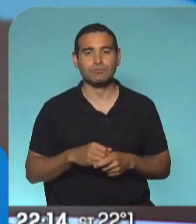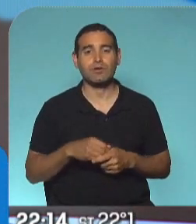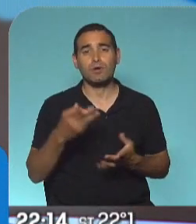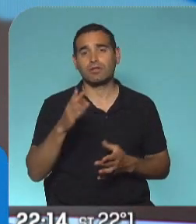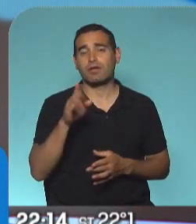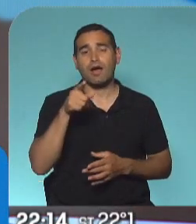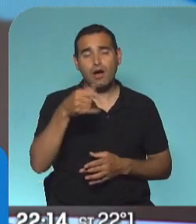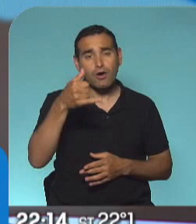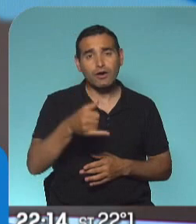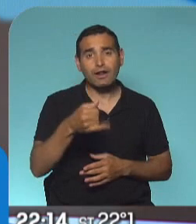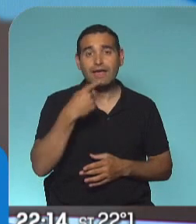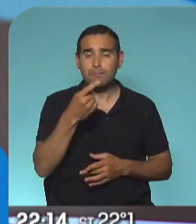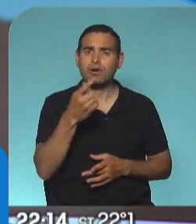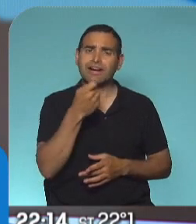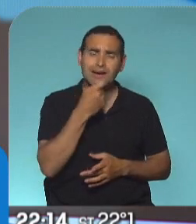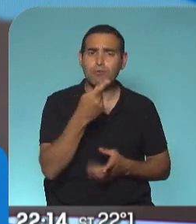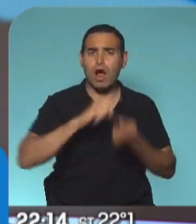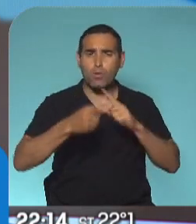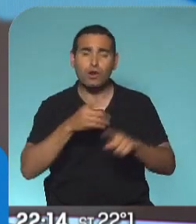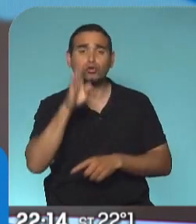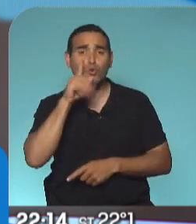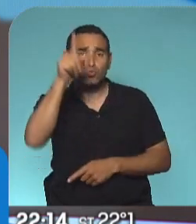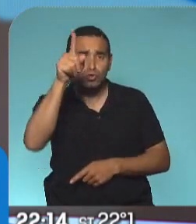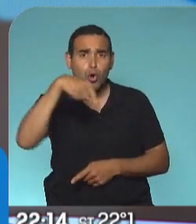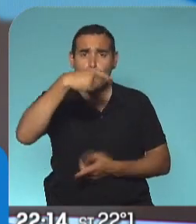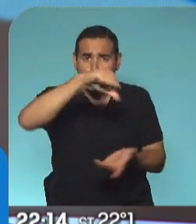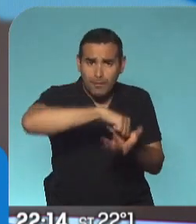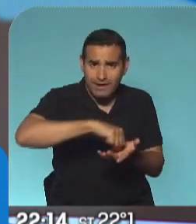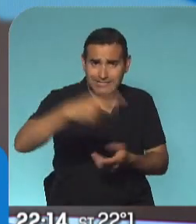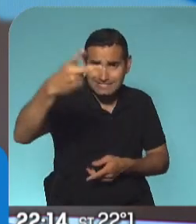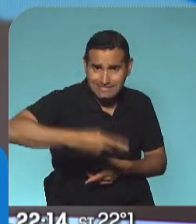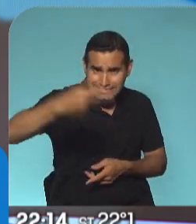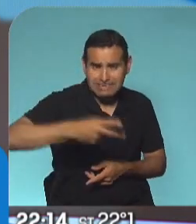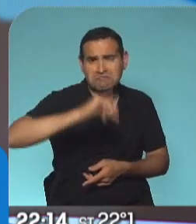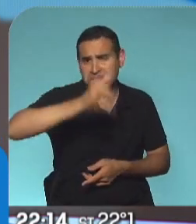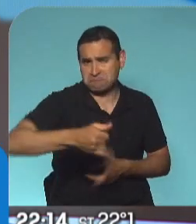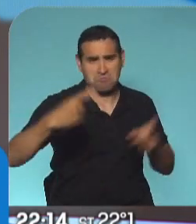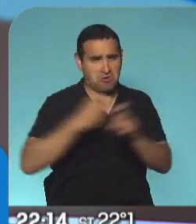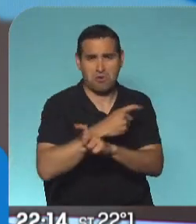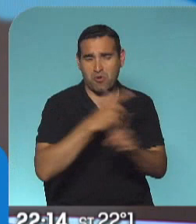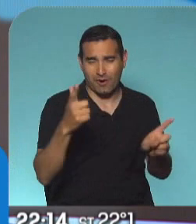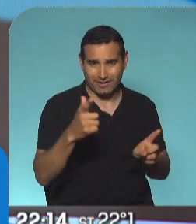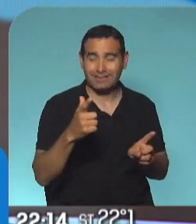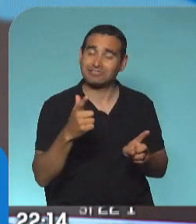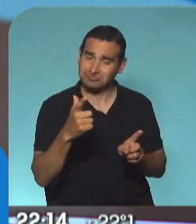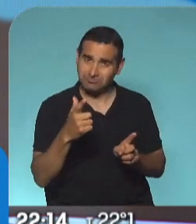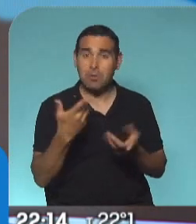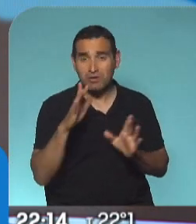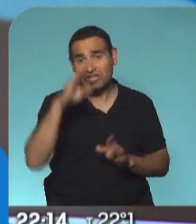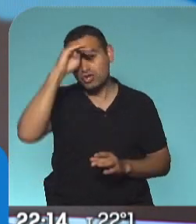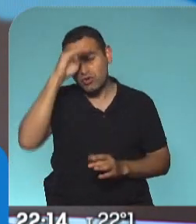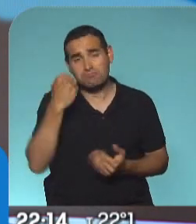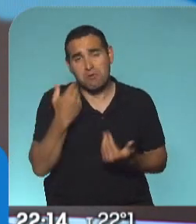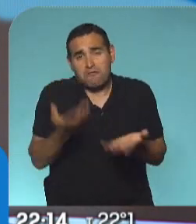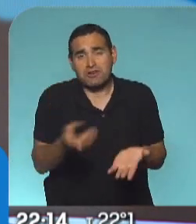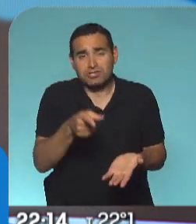renegoció el NAFTA. Ahora, cuando es bilateral, cuando es un acuerdo de Estados Unidos con países individuales, no está en contra. Entonces podría, por ejemplo, Trump ofrecerle